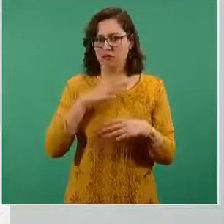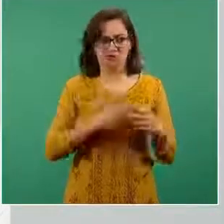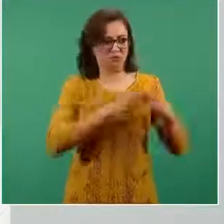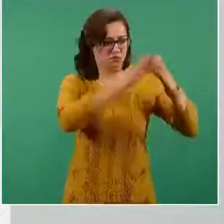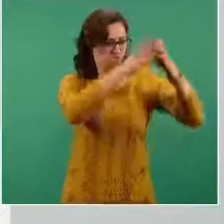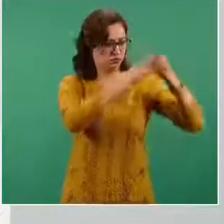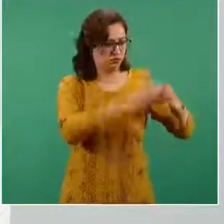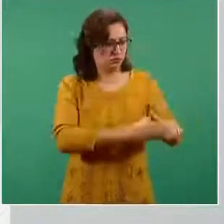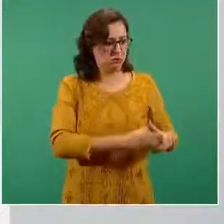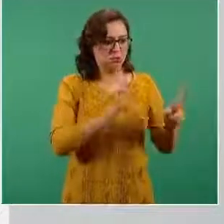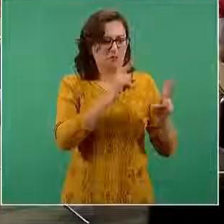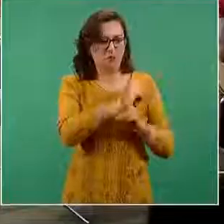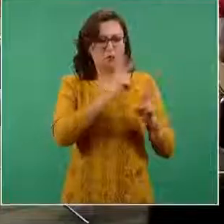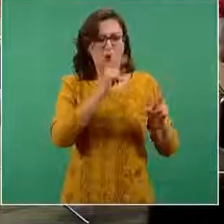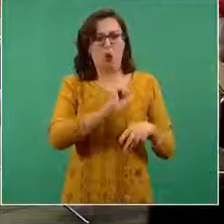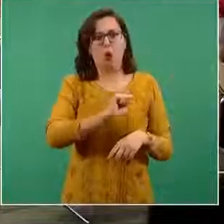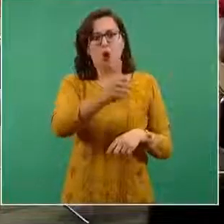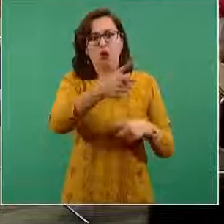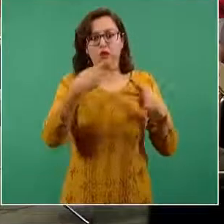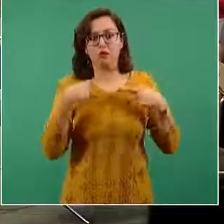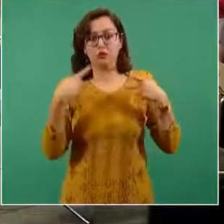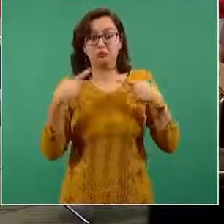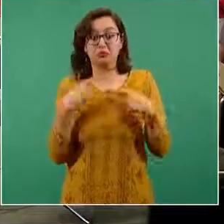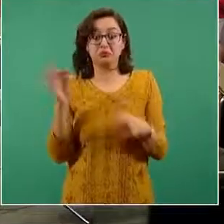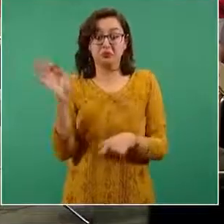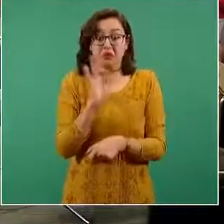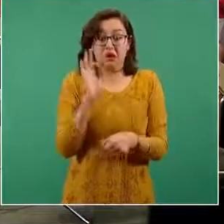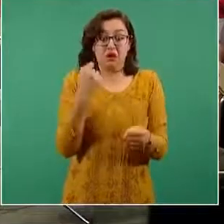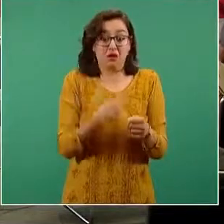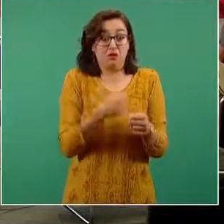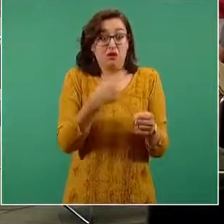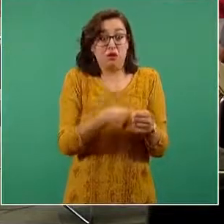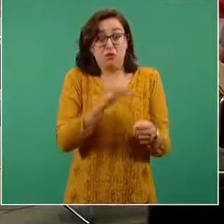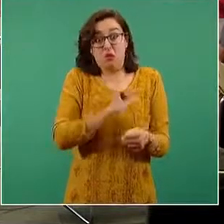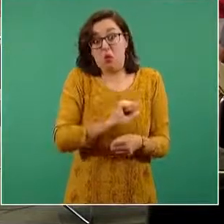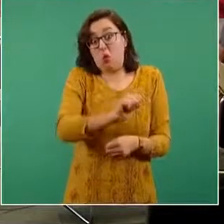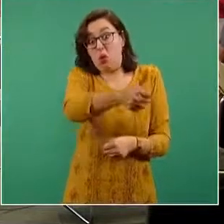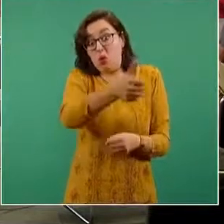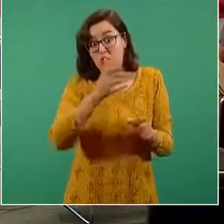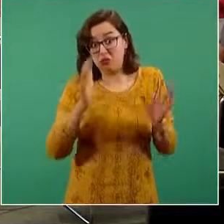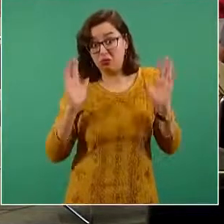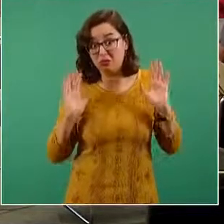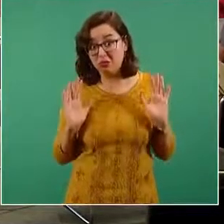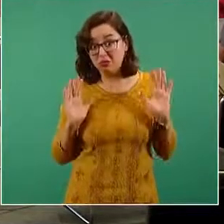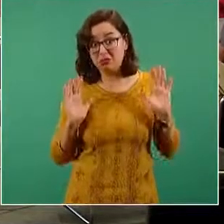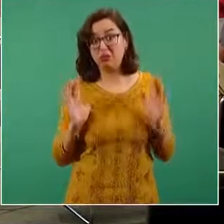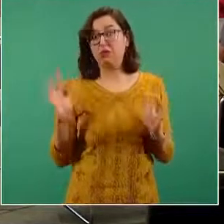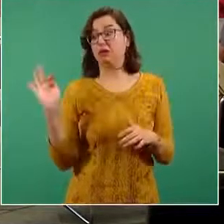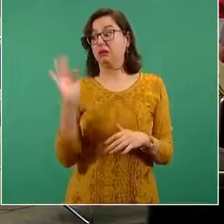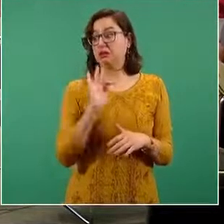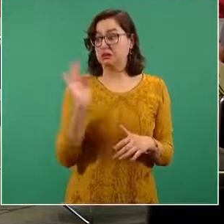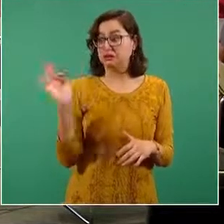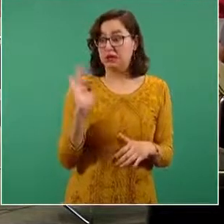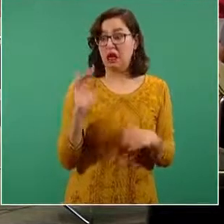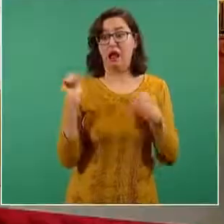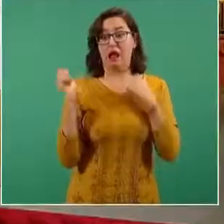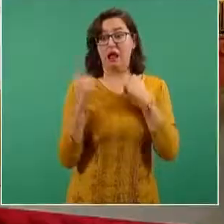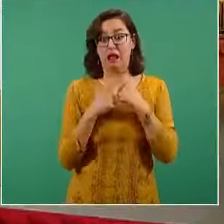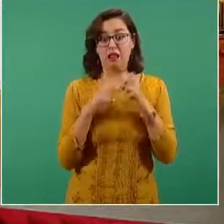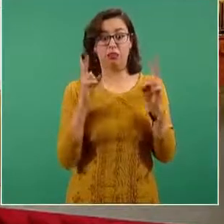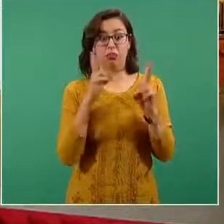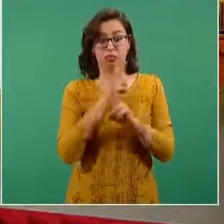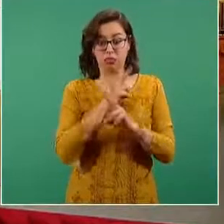lo pueden traer también otras personas, sobre todo cuando tienen edad avanzada, en función de que estén padeciendo